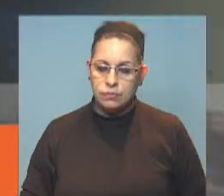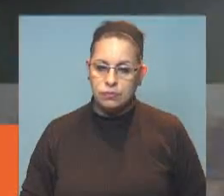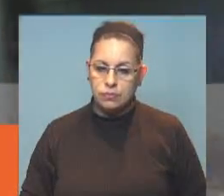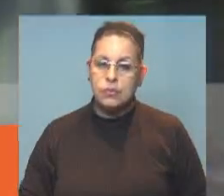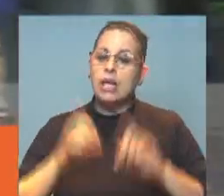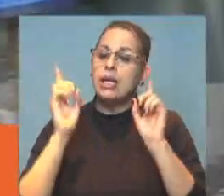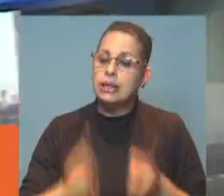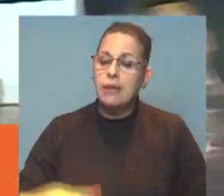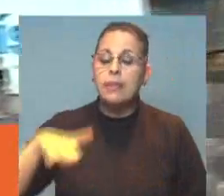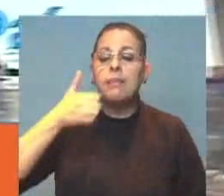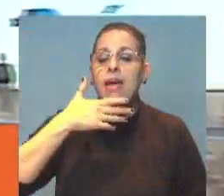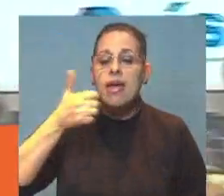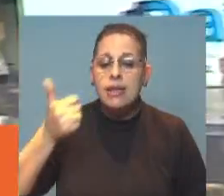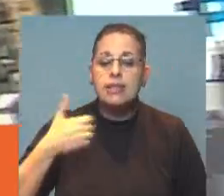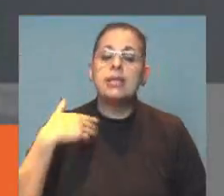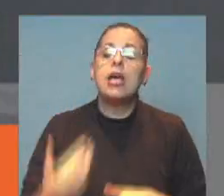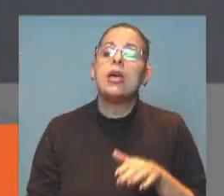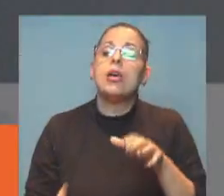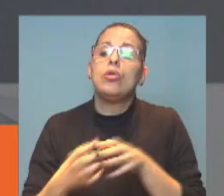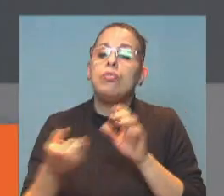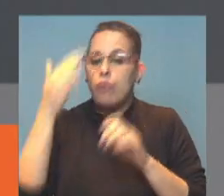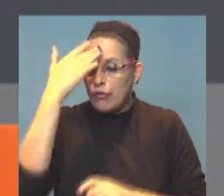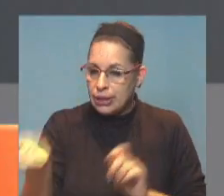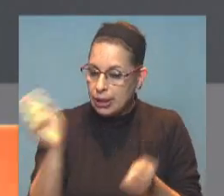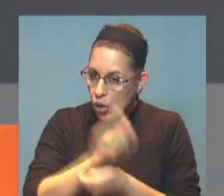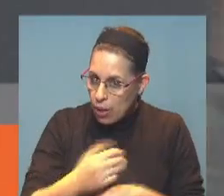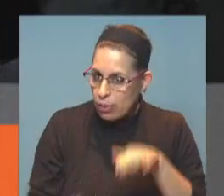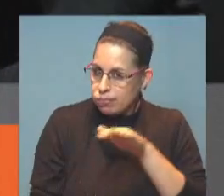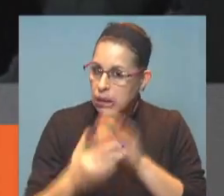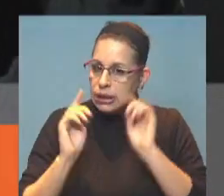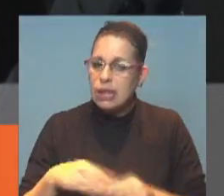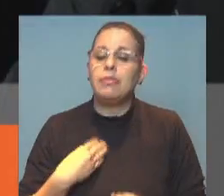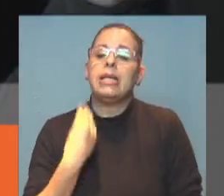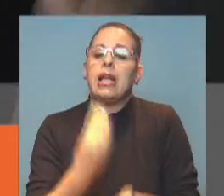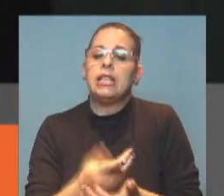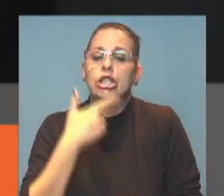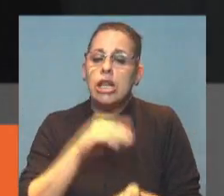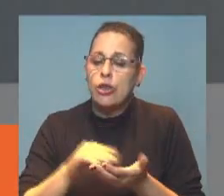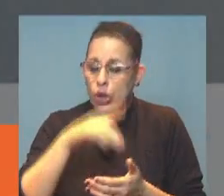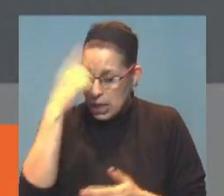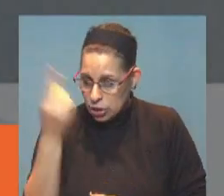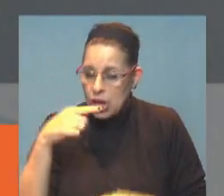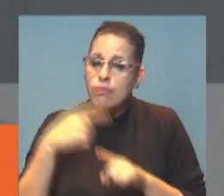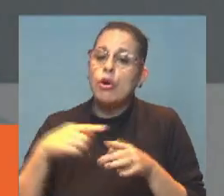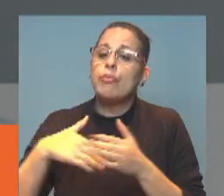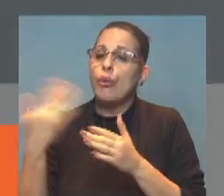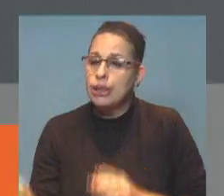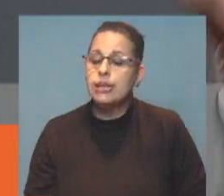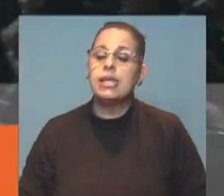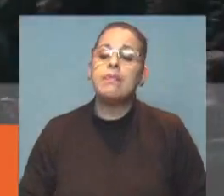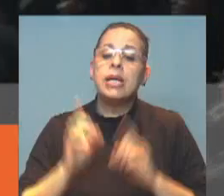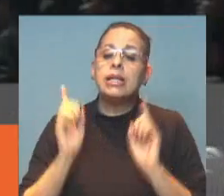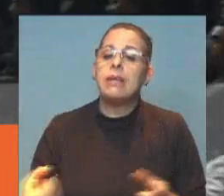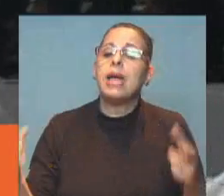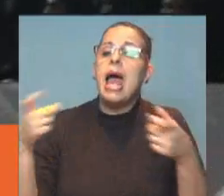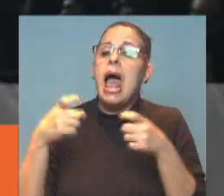En tanto, Sergio Massa, líder del Frente Renovador y candidato a senador nacional por la provincia de Buenos Aires, por la